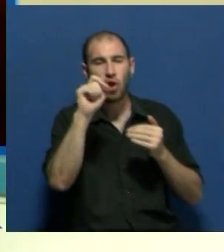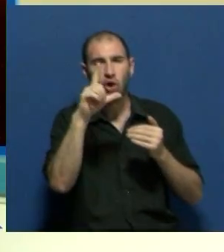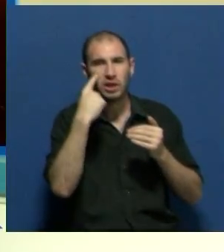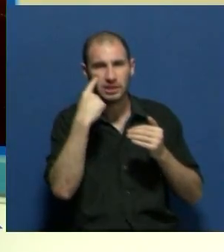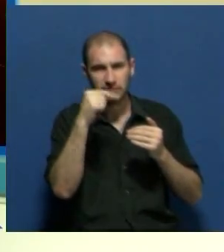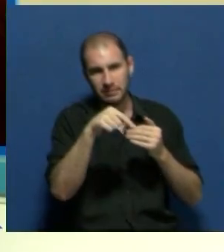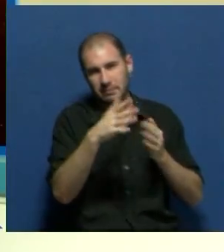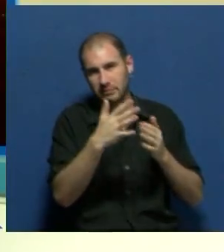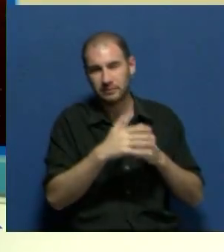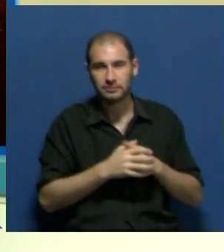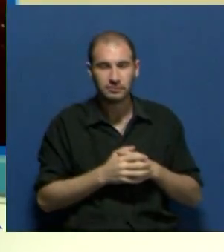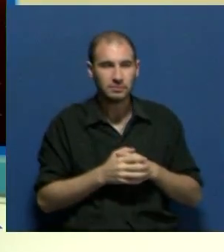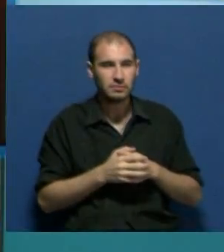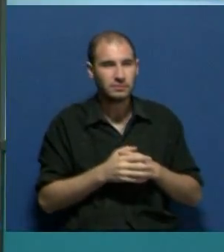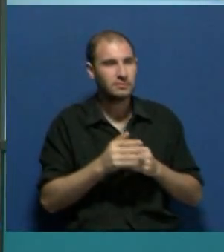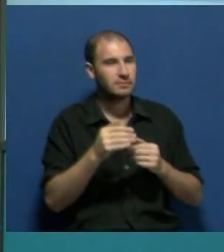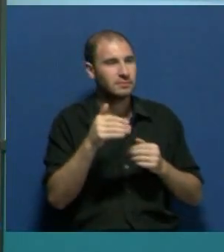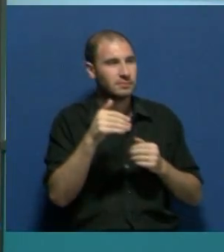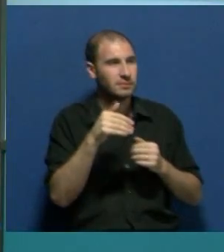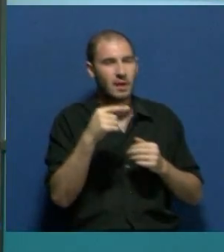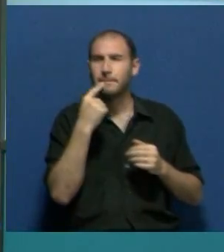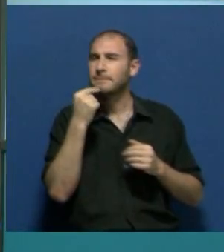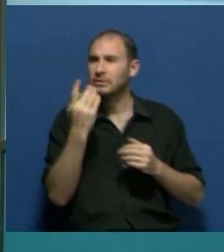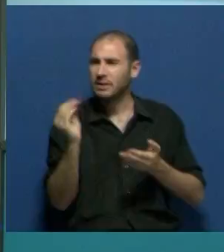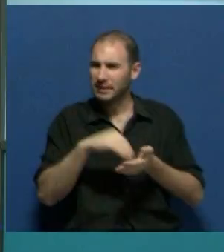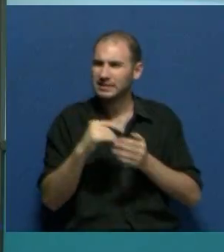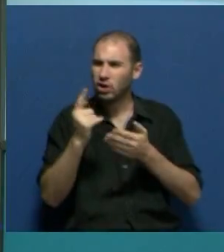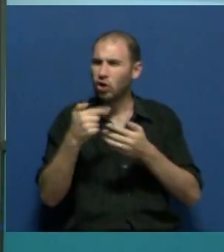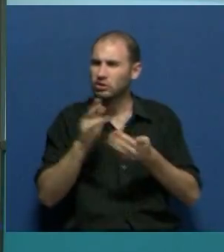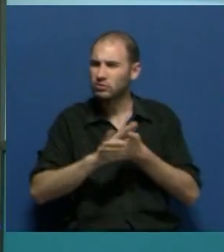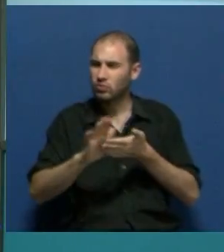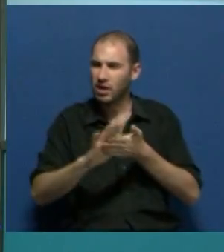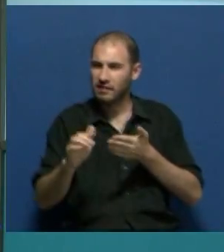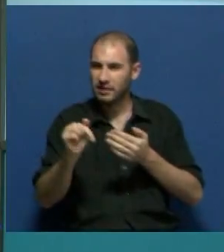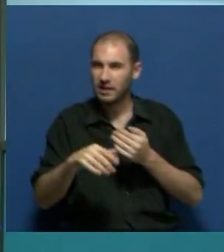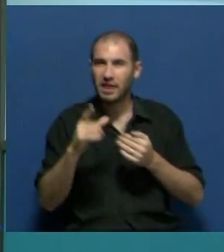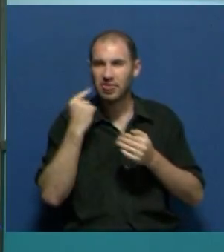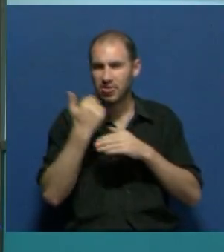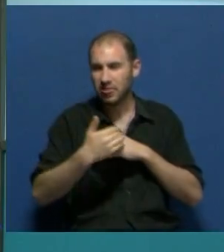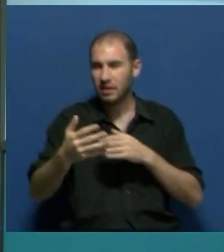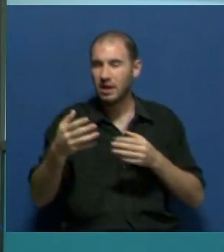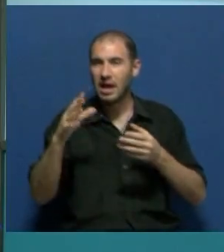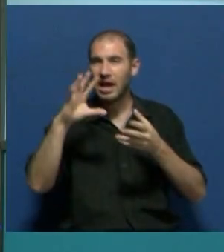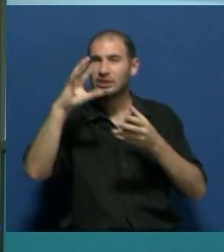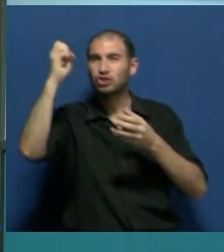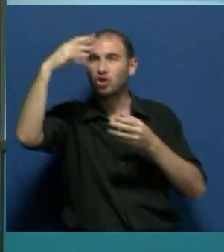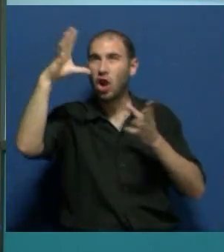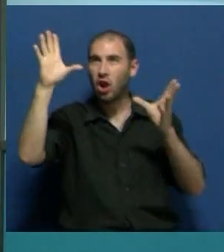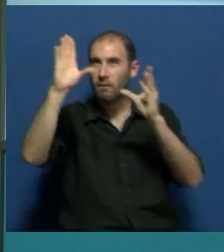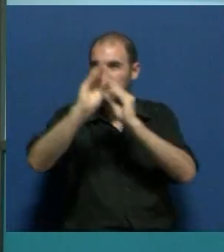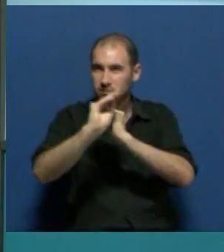que es Jocolí. Buenísimo. Walter, sí, una pregunta más. ¿Hay novedades para estos días? Un eclipse anular que se va a